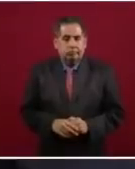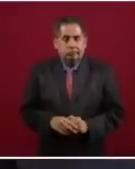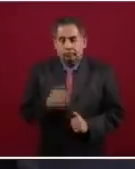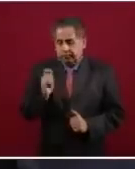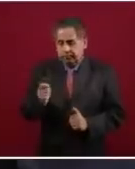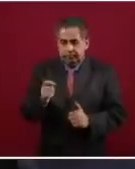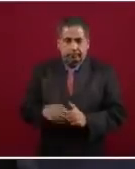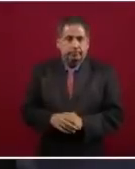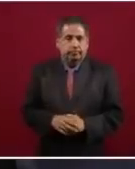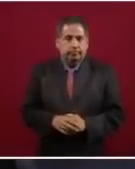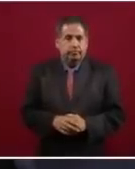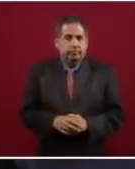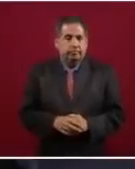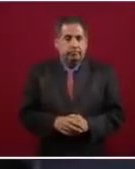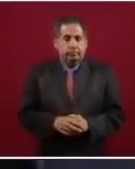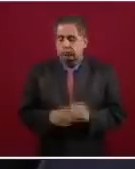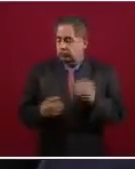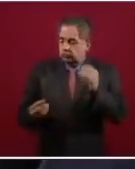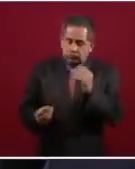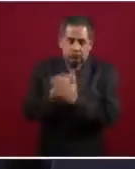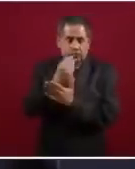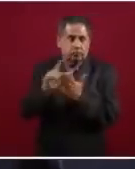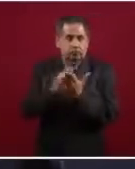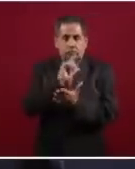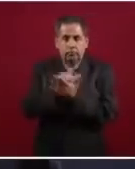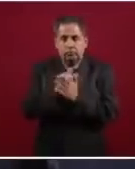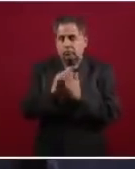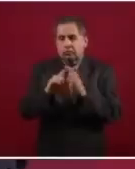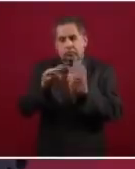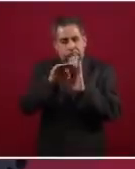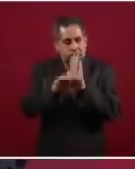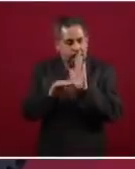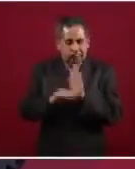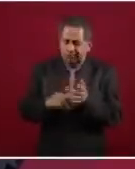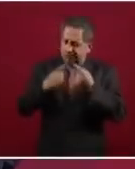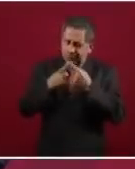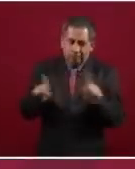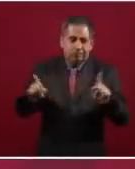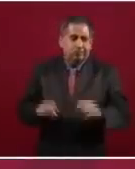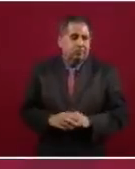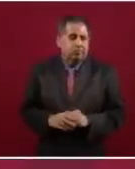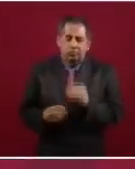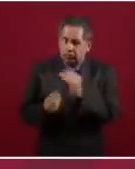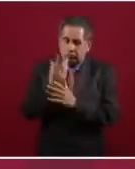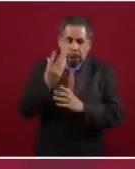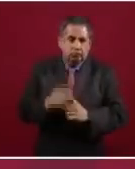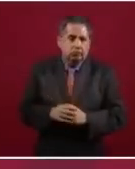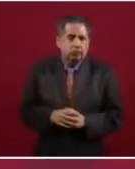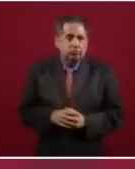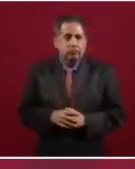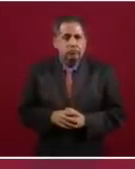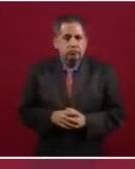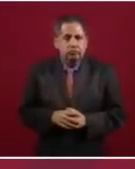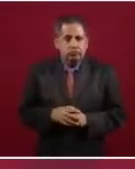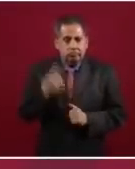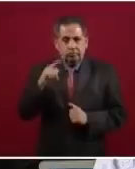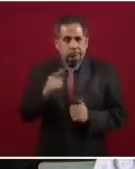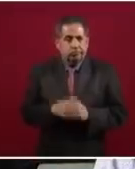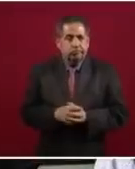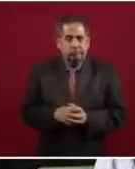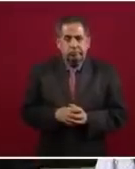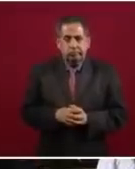Es un marco legal distinto, nuevo, para